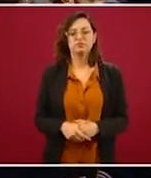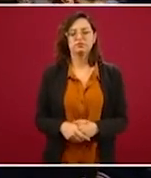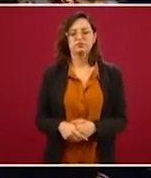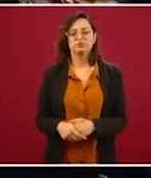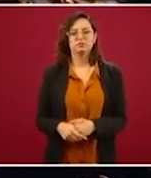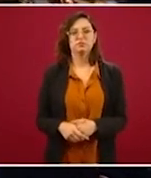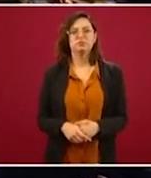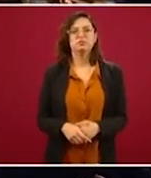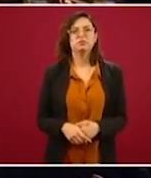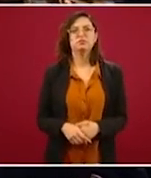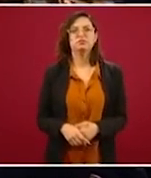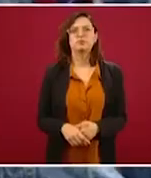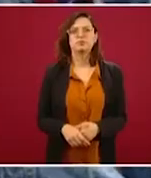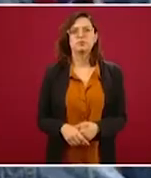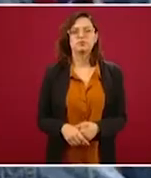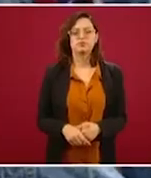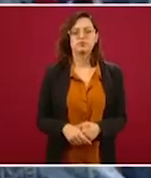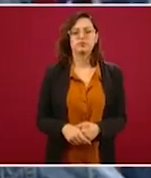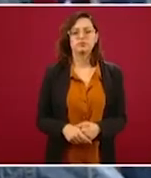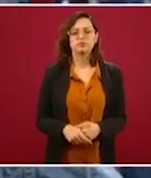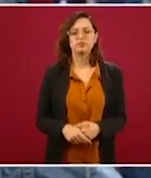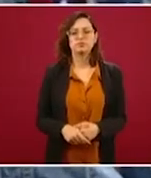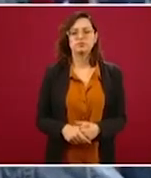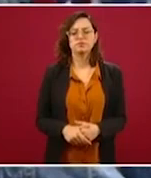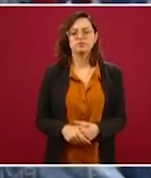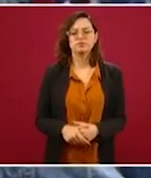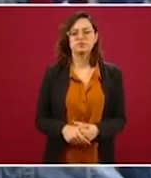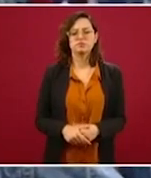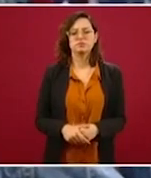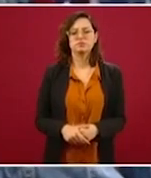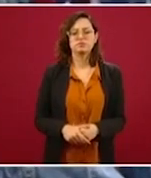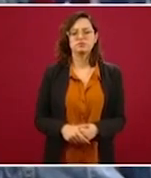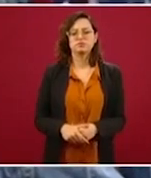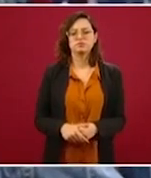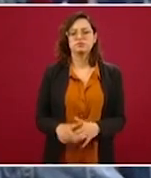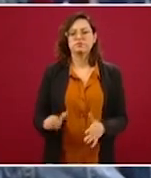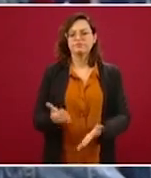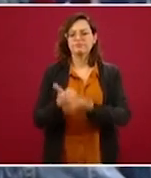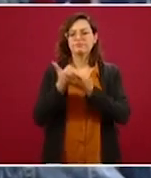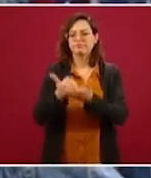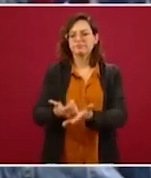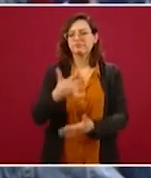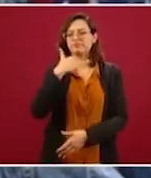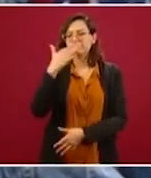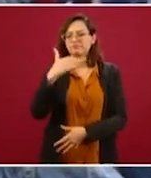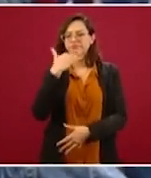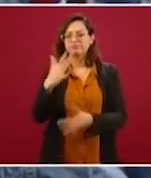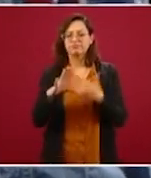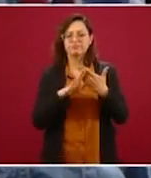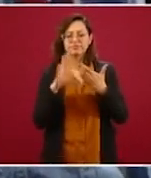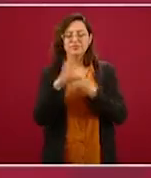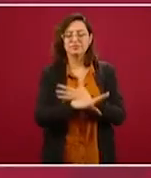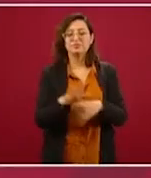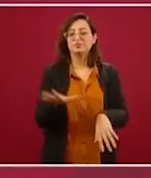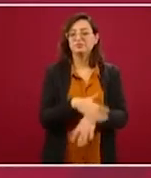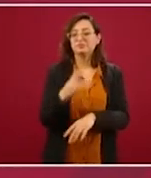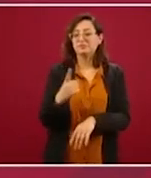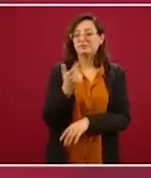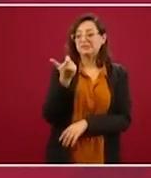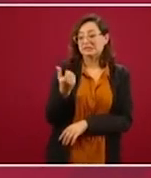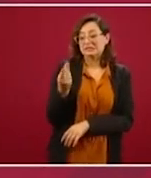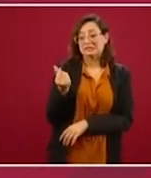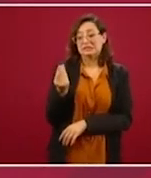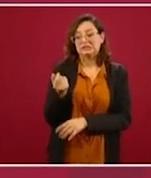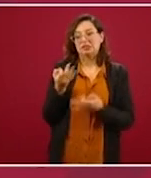Eso va a ayudar a que no haya corrupción, porque el dinero en efectivo es una